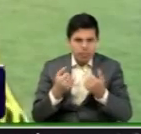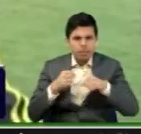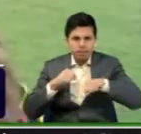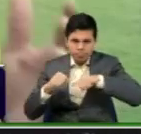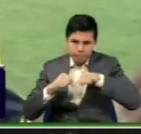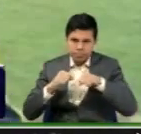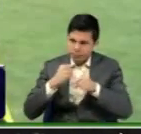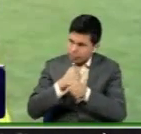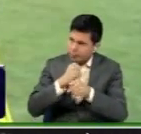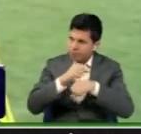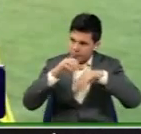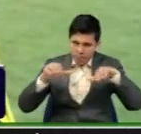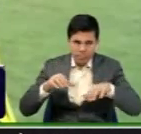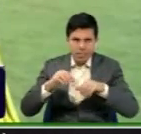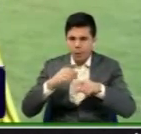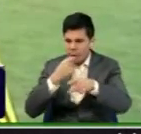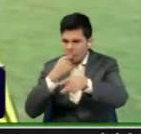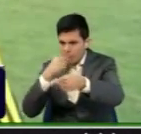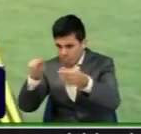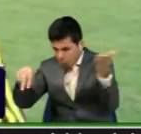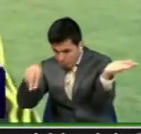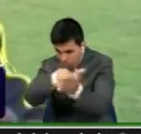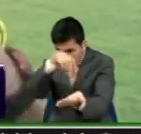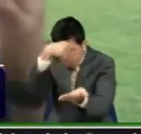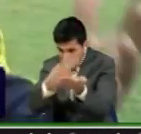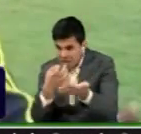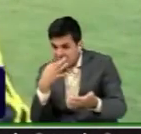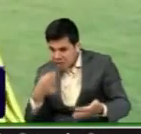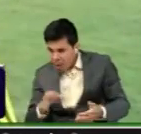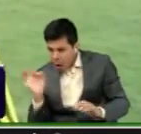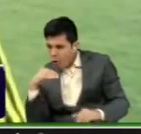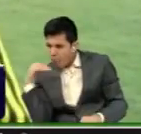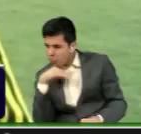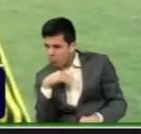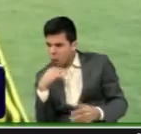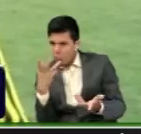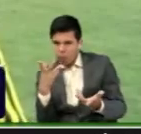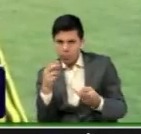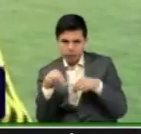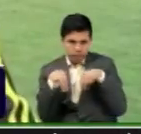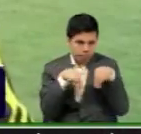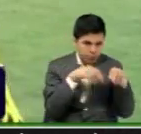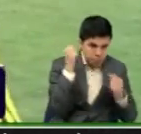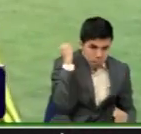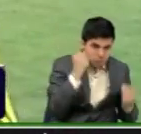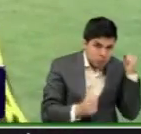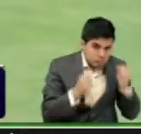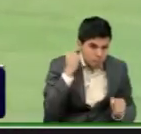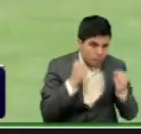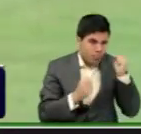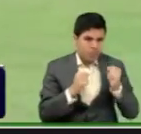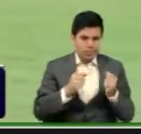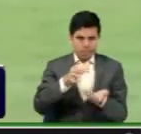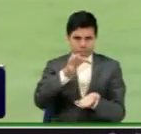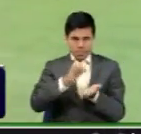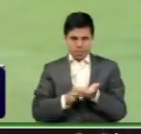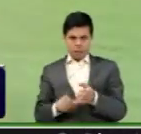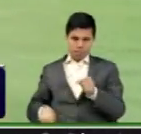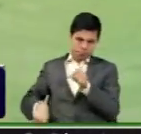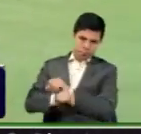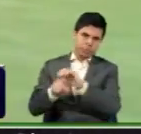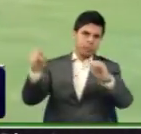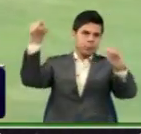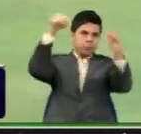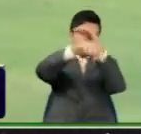se trabajó interpretación de faltas, se trabajó desplazamientos, ubicación en tiros libres, ubicaciones en penales,